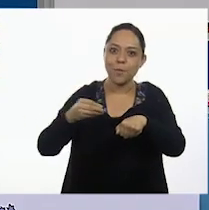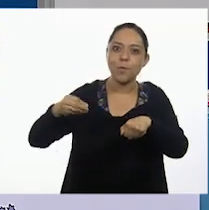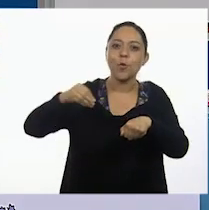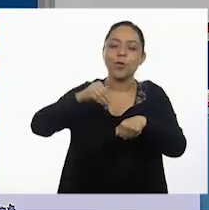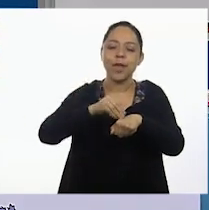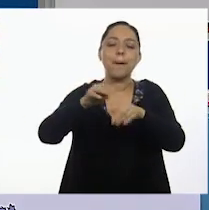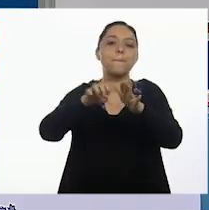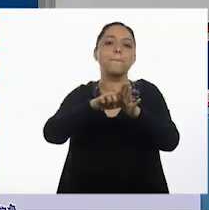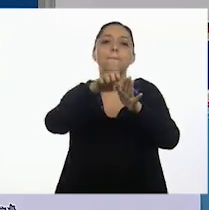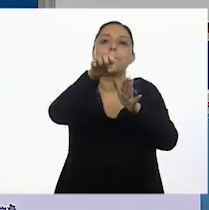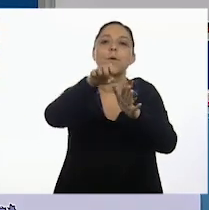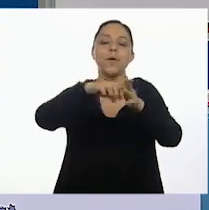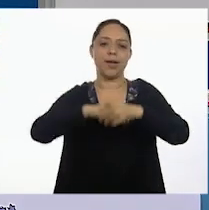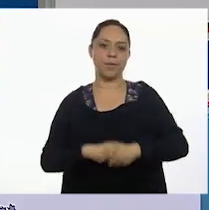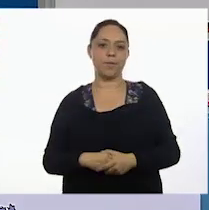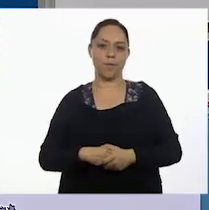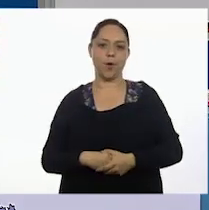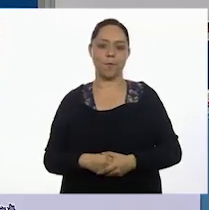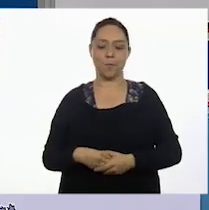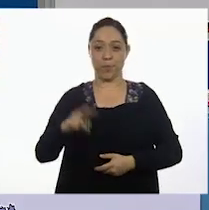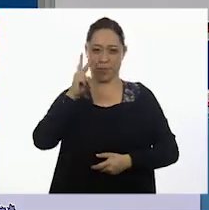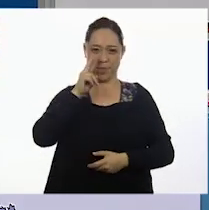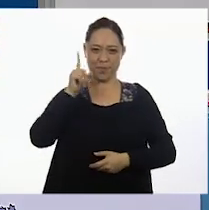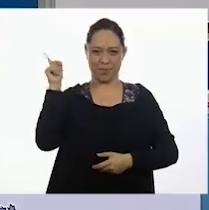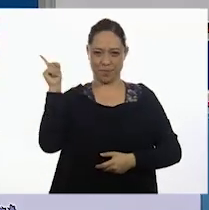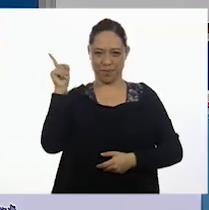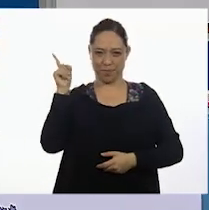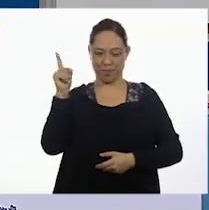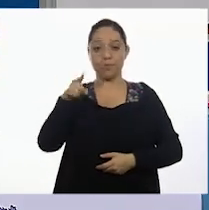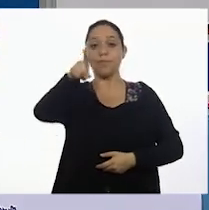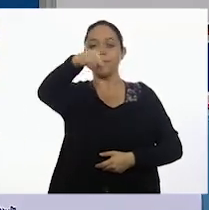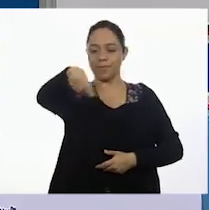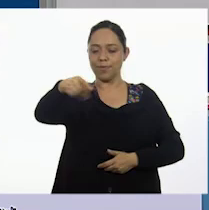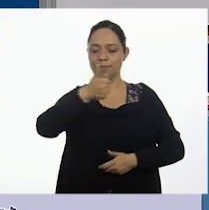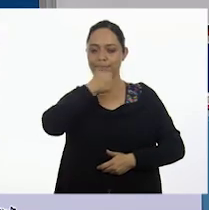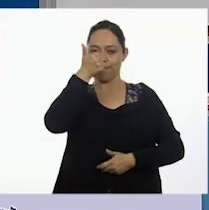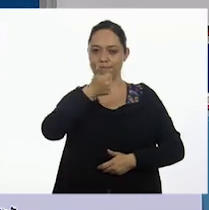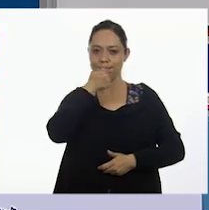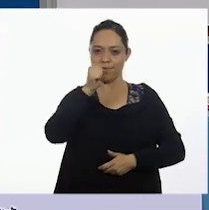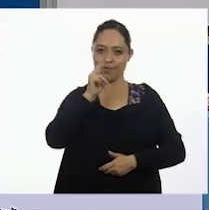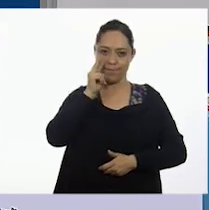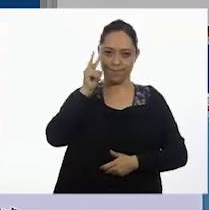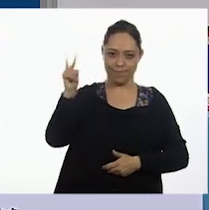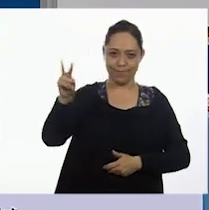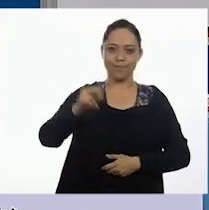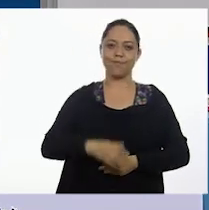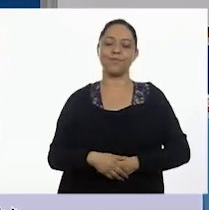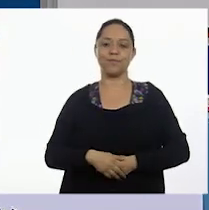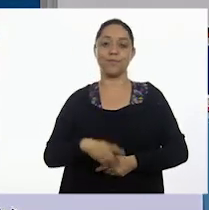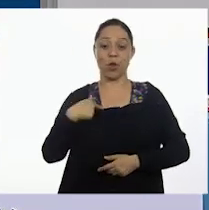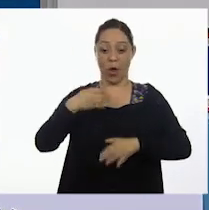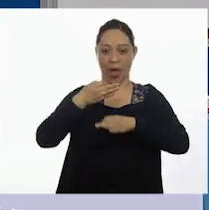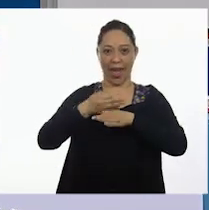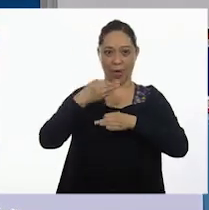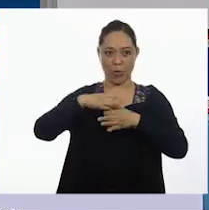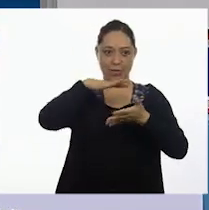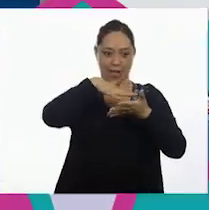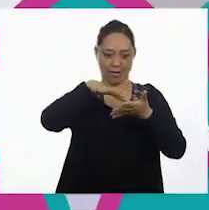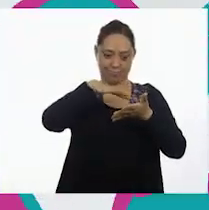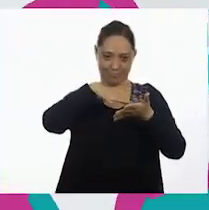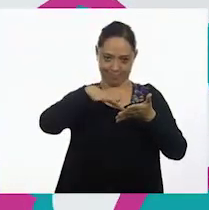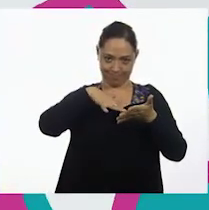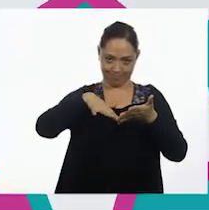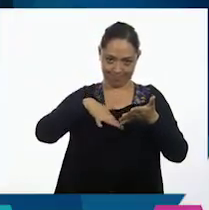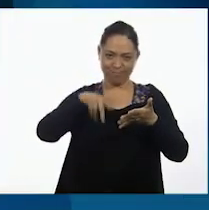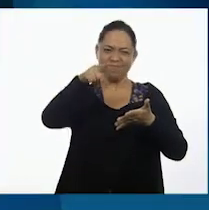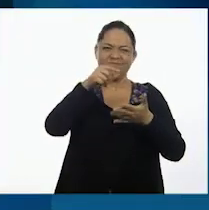bien en lo que acabo de leer. Los vamos a mostrarlo y estudiantes en casa, vean. Vean lo que acabo yo de leer ahorita y